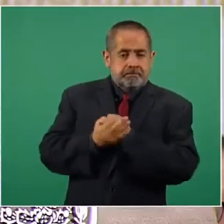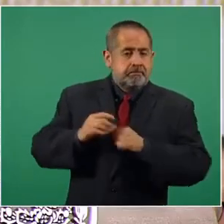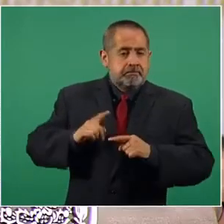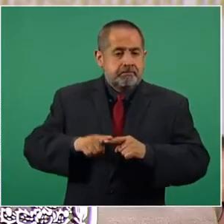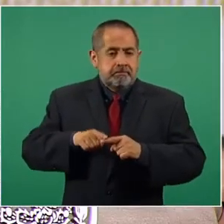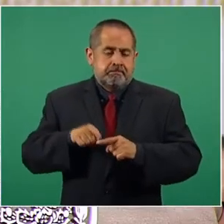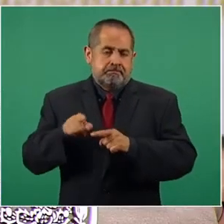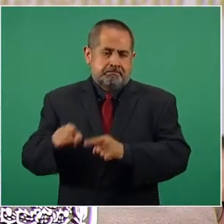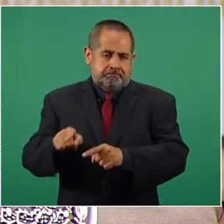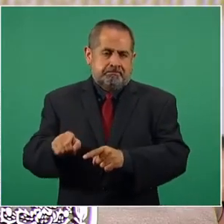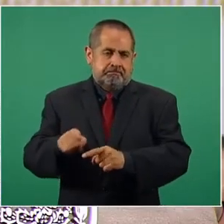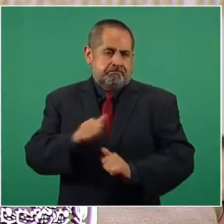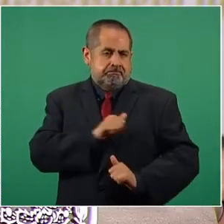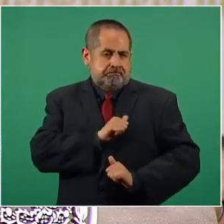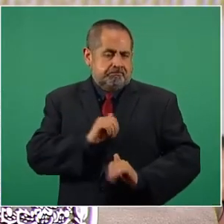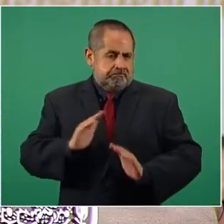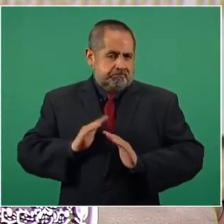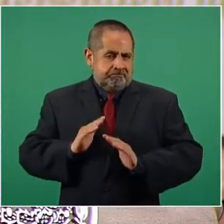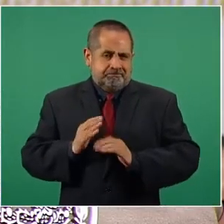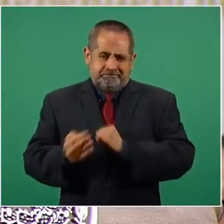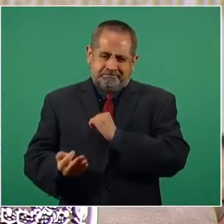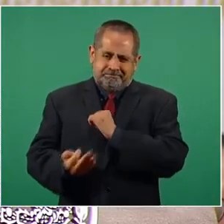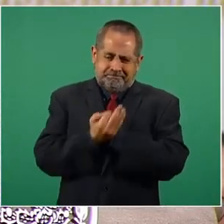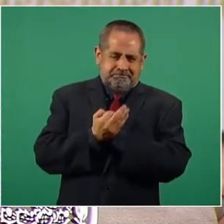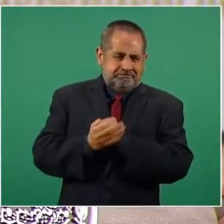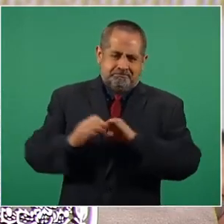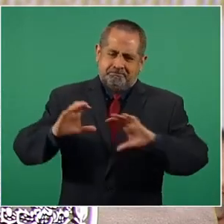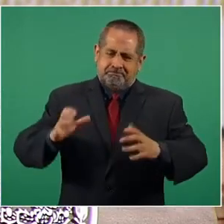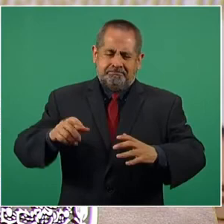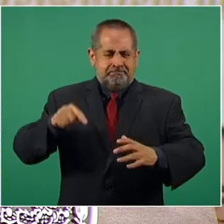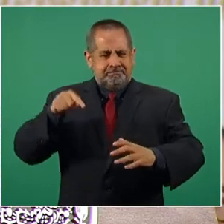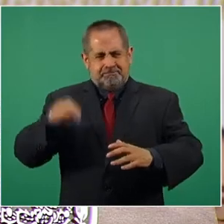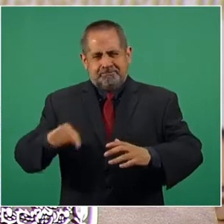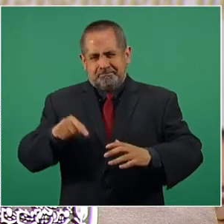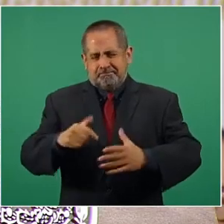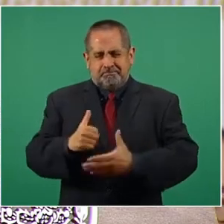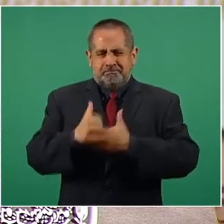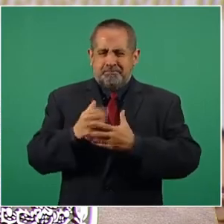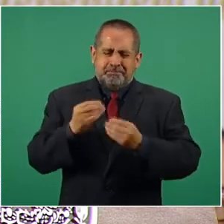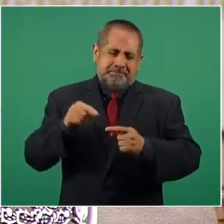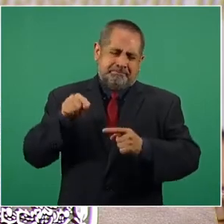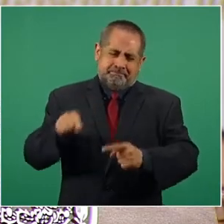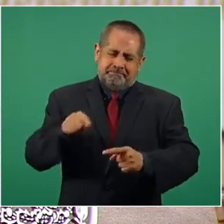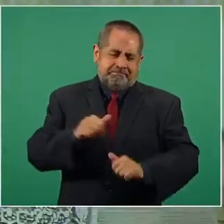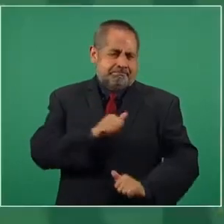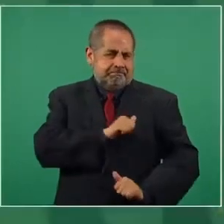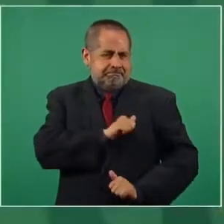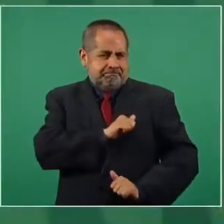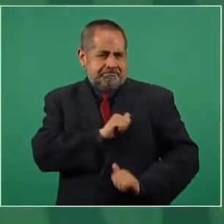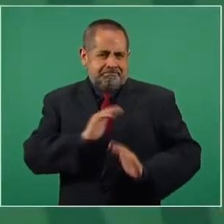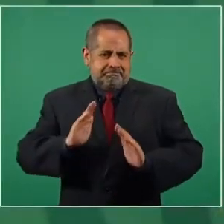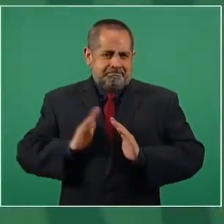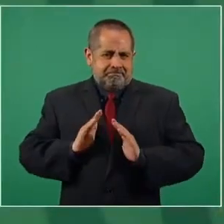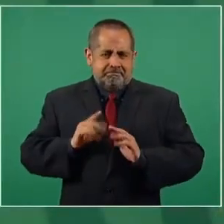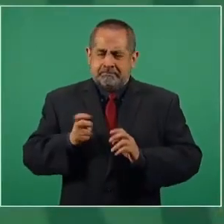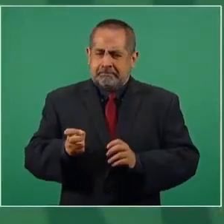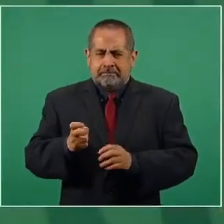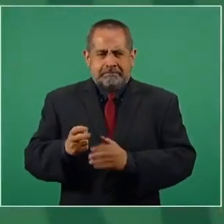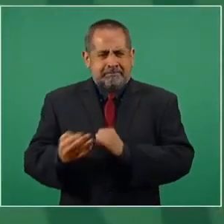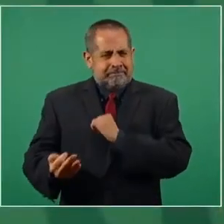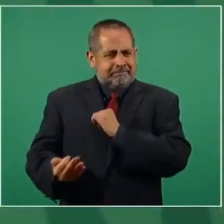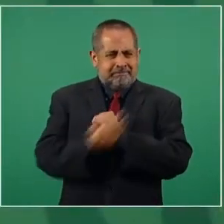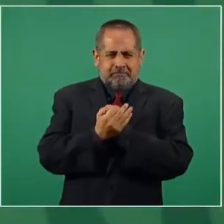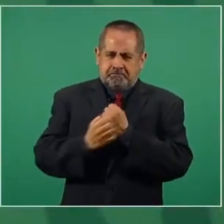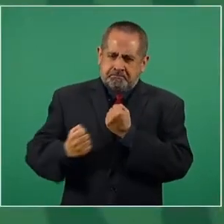el que se cuente con una institución como el Ejército, que es un pilar del Estado